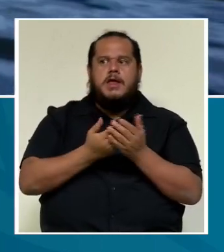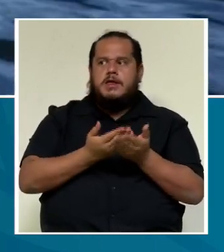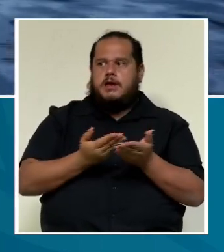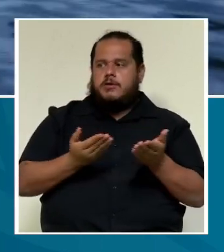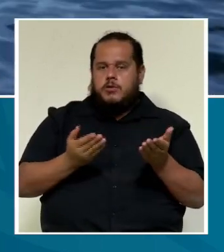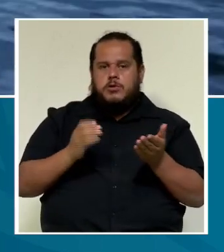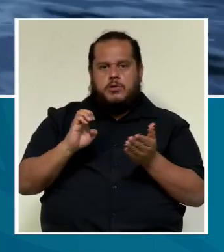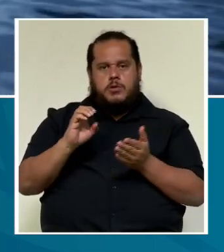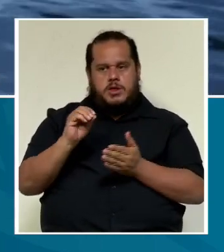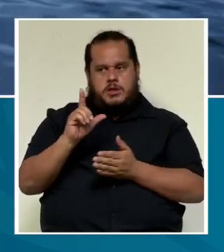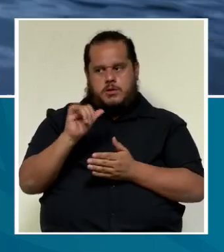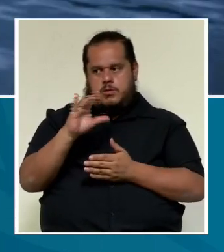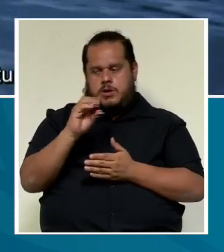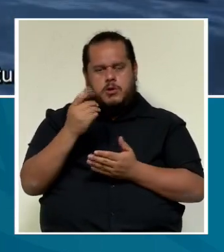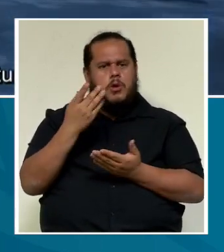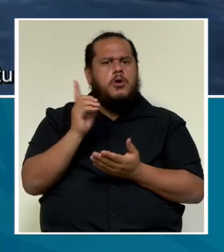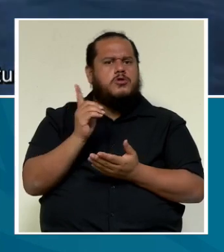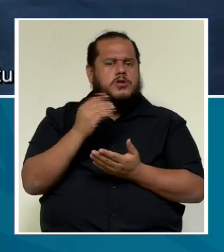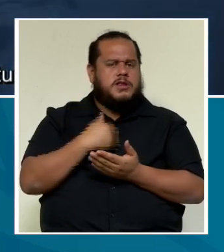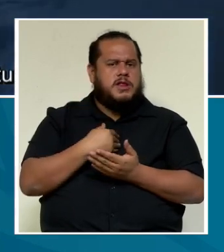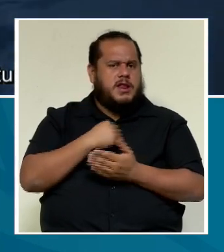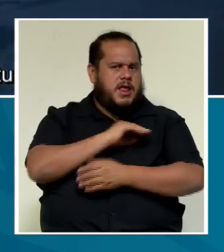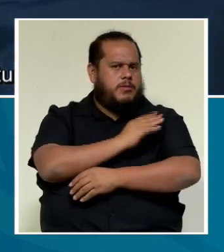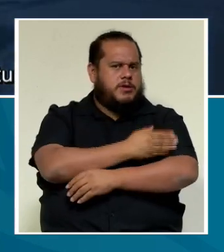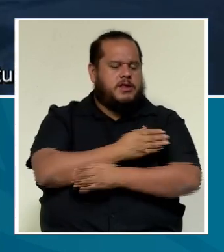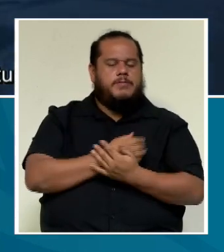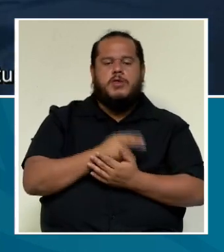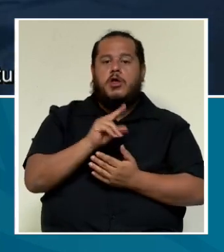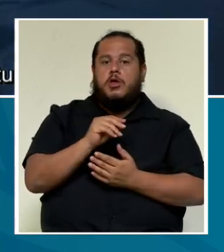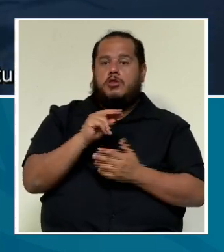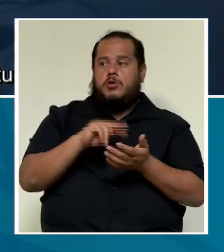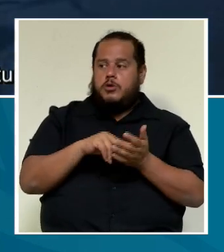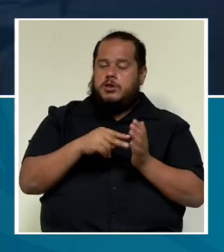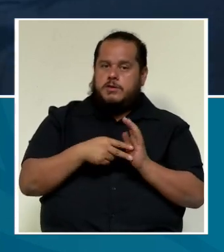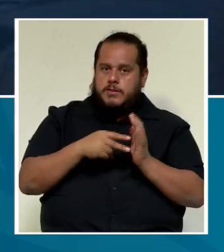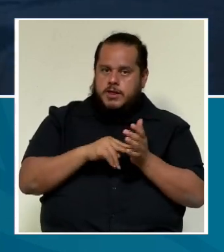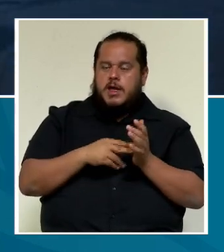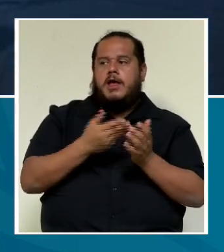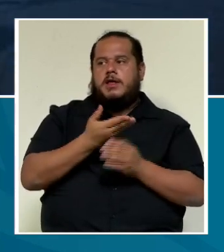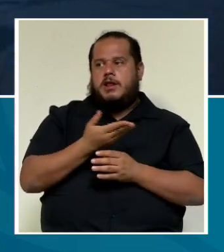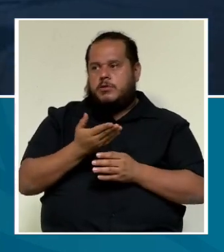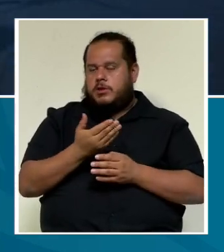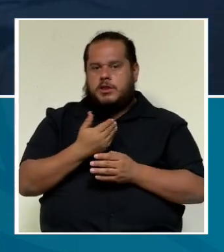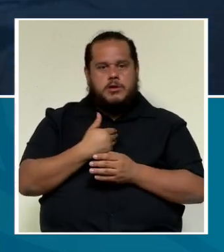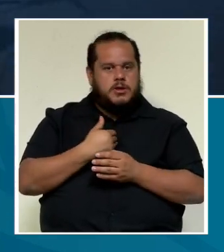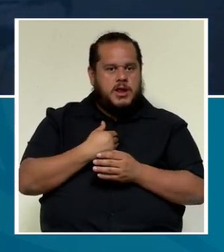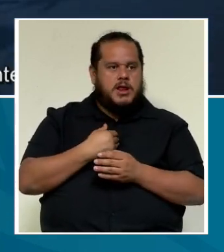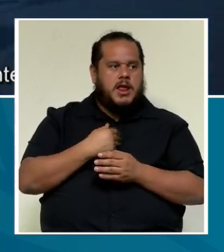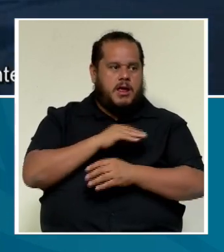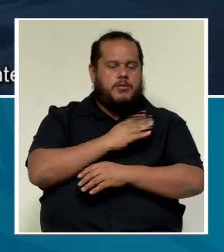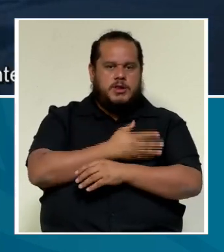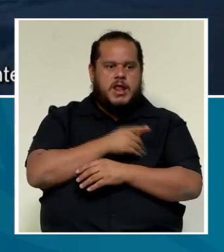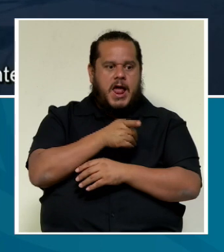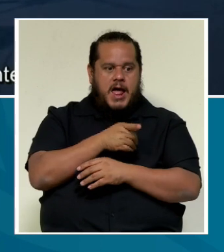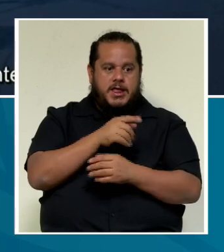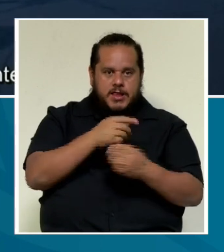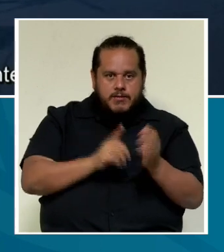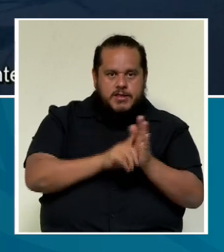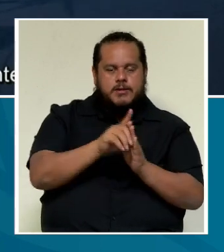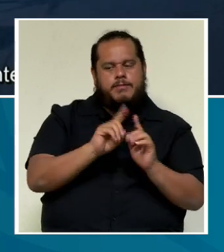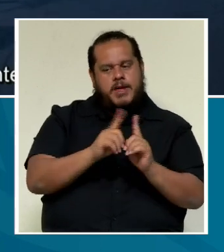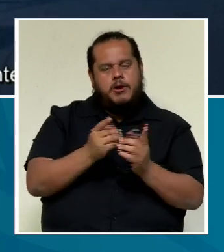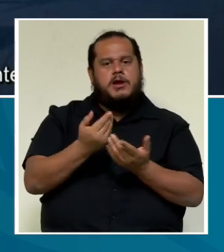sitios donde eventualmente se tendría potencial. No significa que las zonas que tienen potencial eventualmente se vayan a desarrollar, pero son las que se